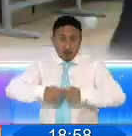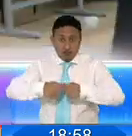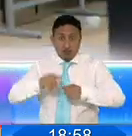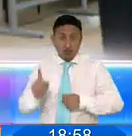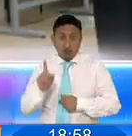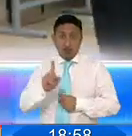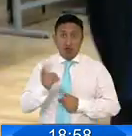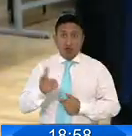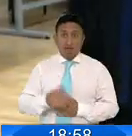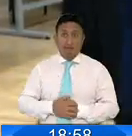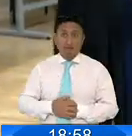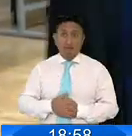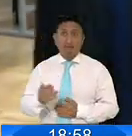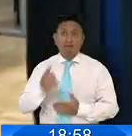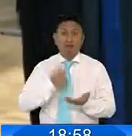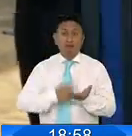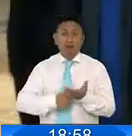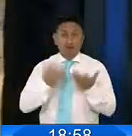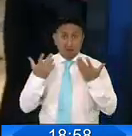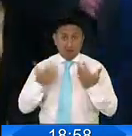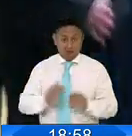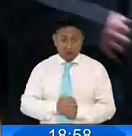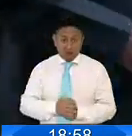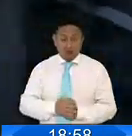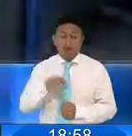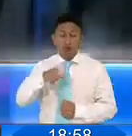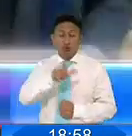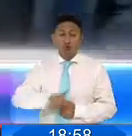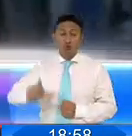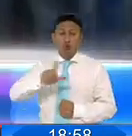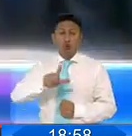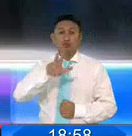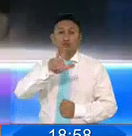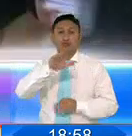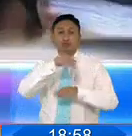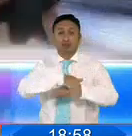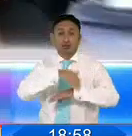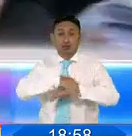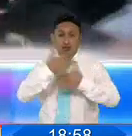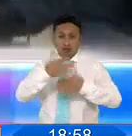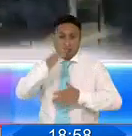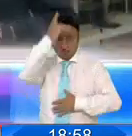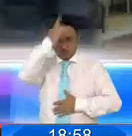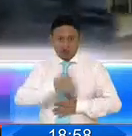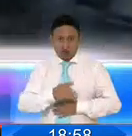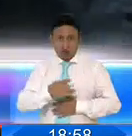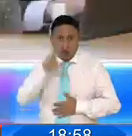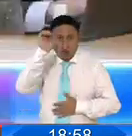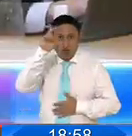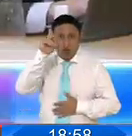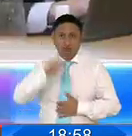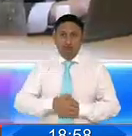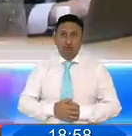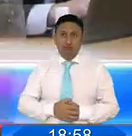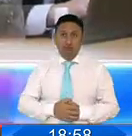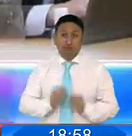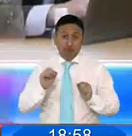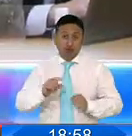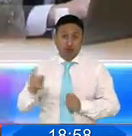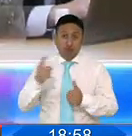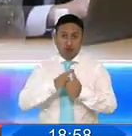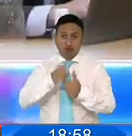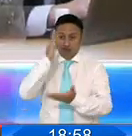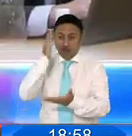cara. Culminada la audiencia, el tribunal convocó para este lunes a las 15 horas para emitir su pronunciamiento, donde podrá